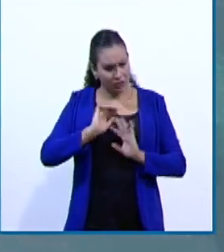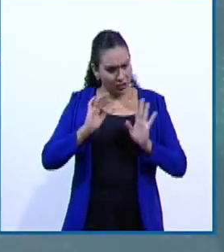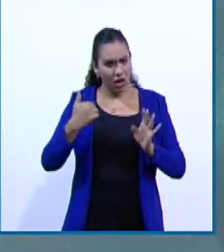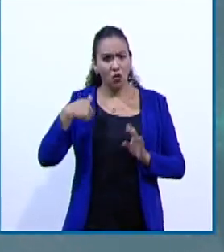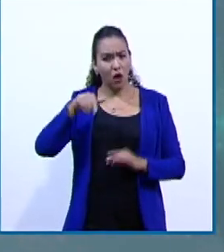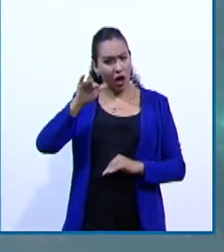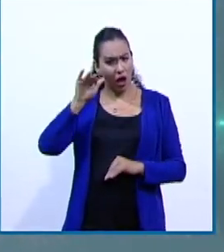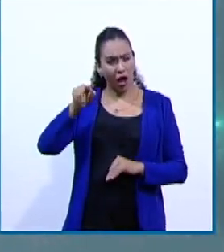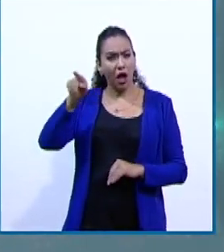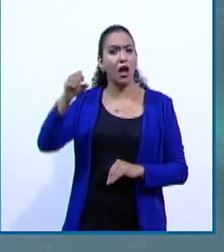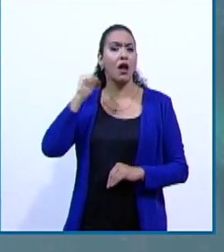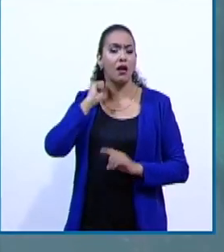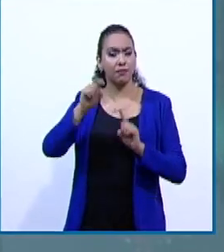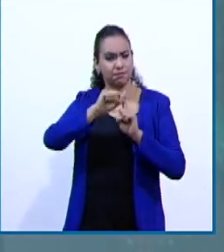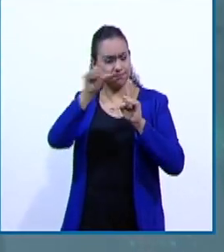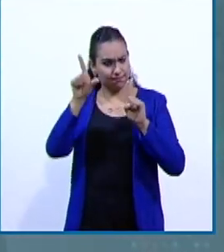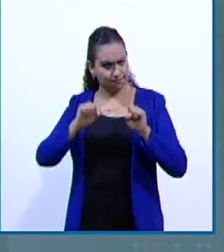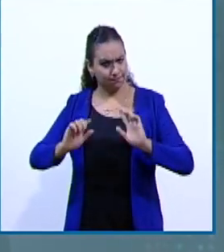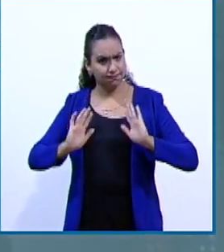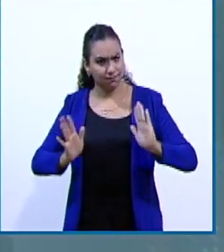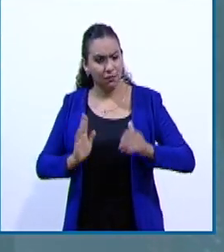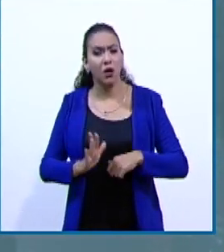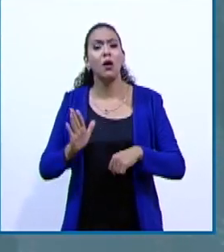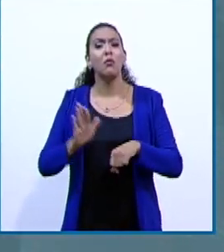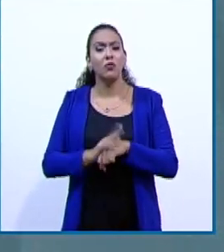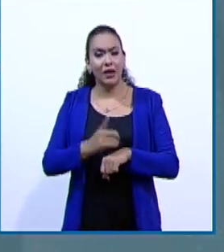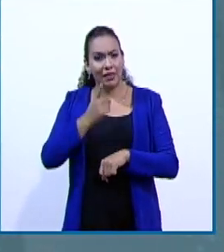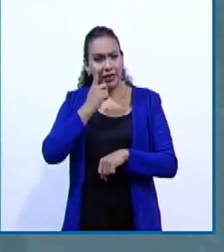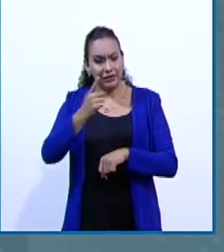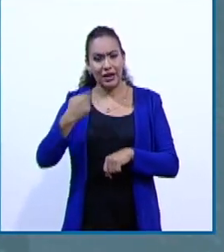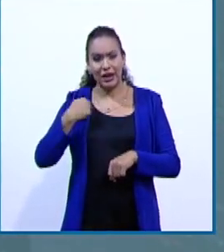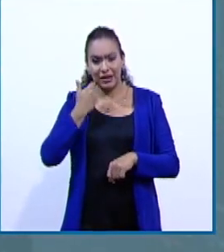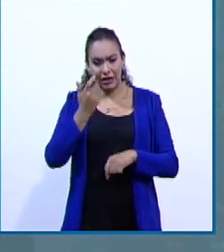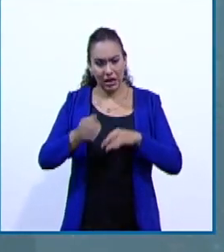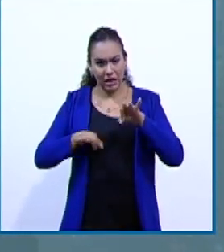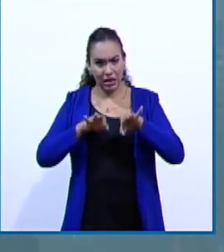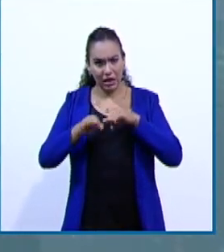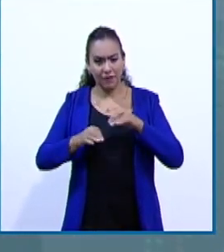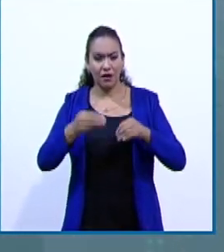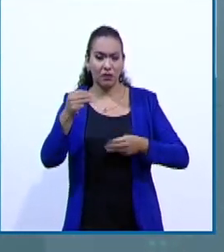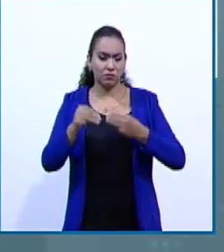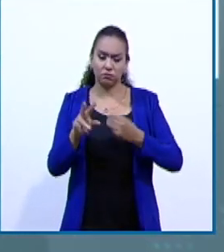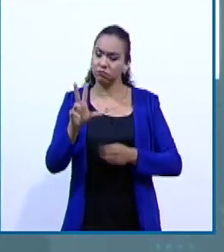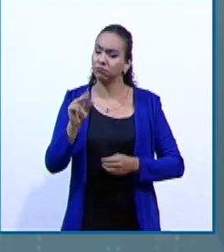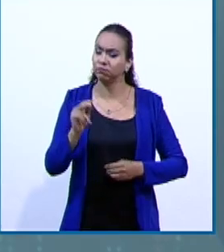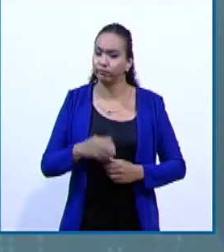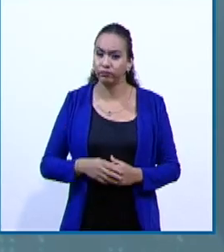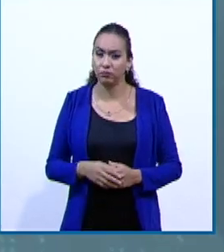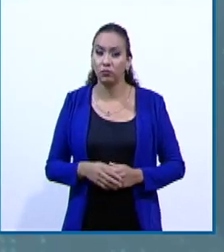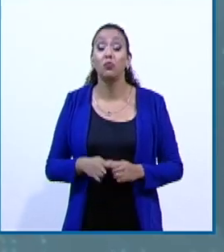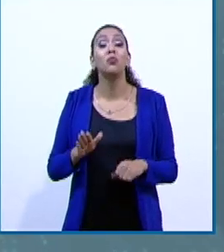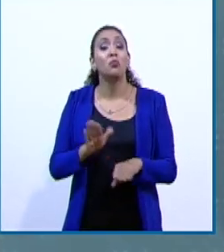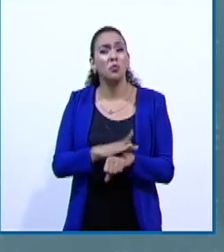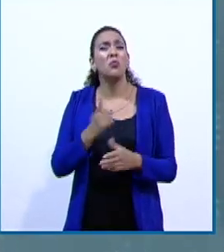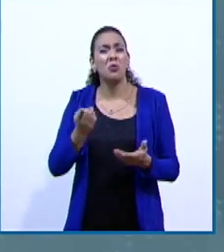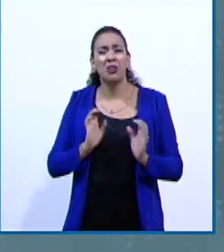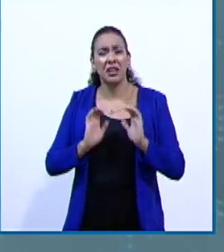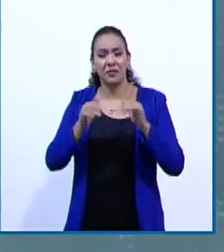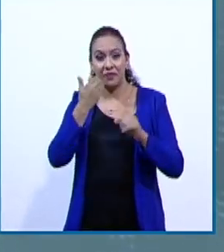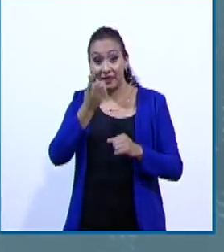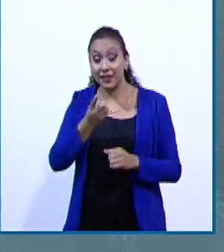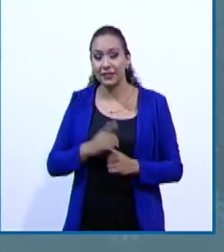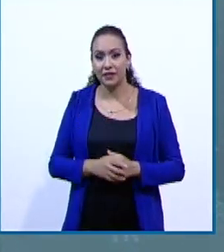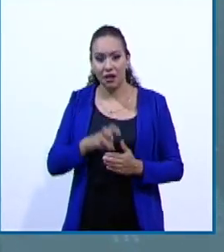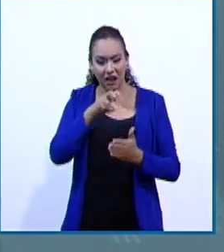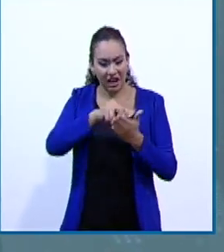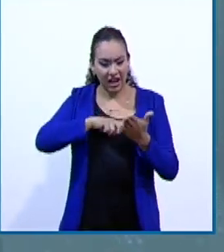que declinaba participar en el proceso de elección popular para ocupar el cargo de magistrado. Lo anterior por considerar que la reforma al